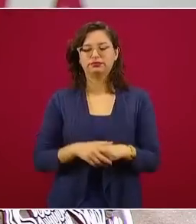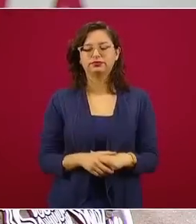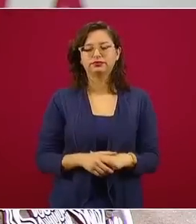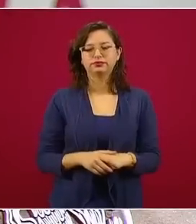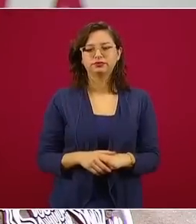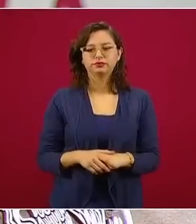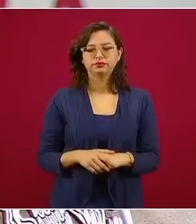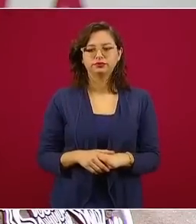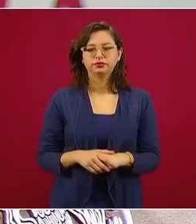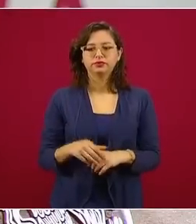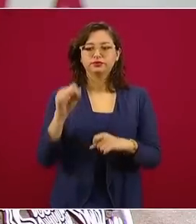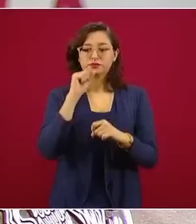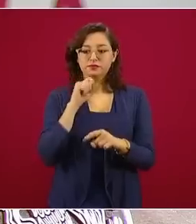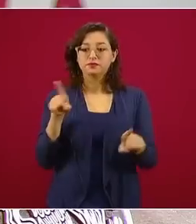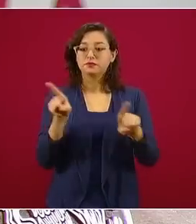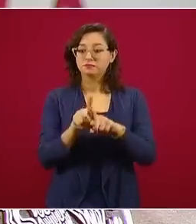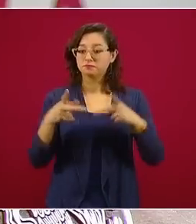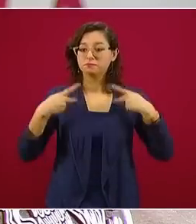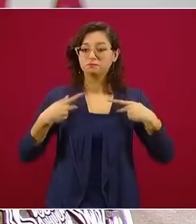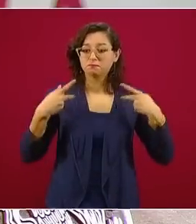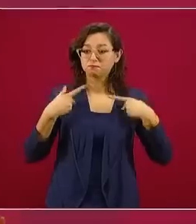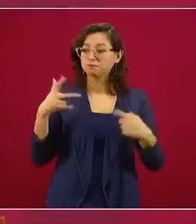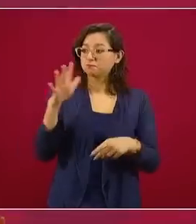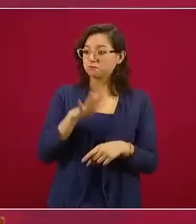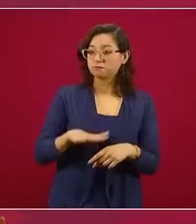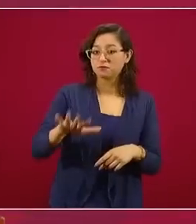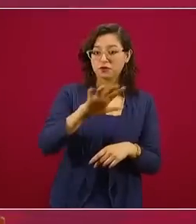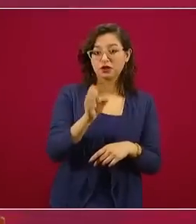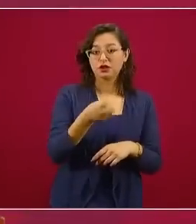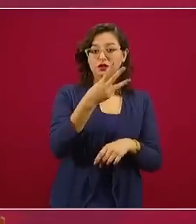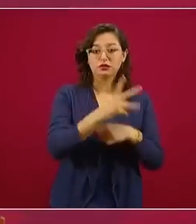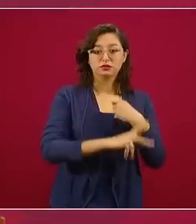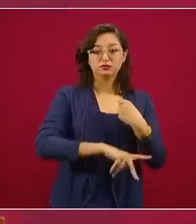los pueblos de las tres naciones.